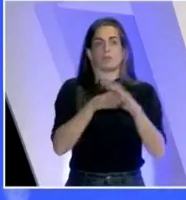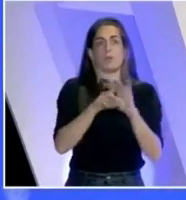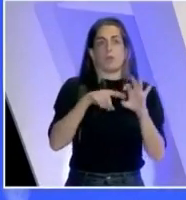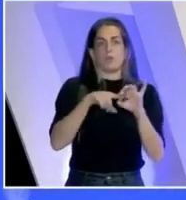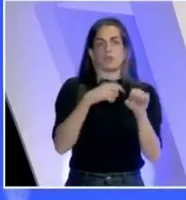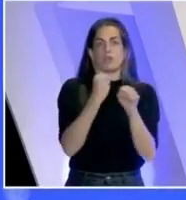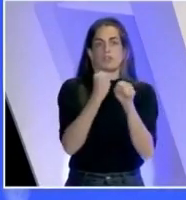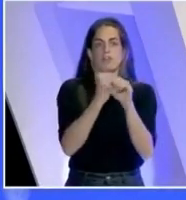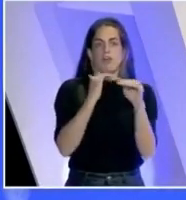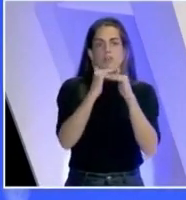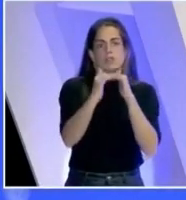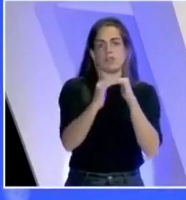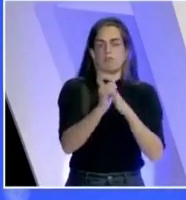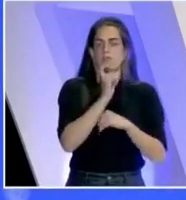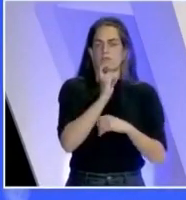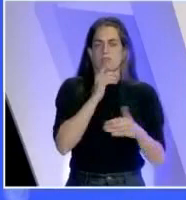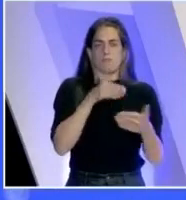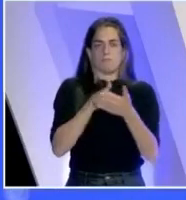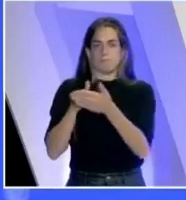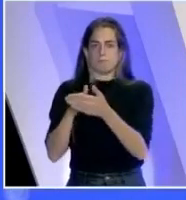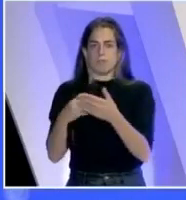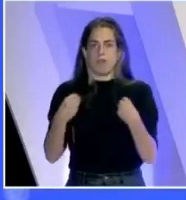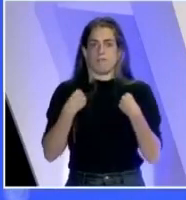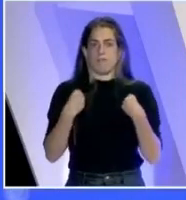trabajo estable, a una vivienda,